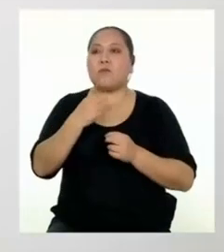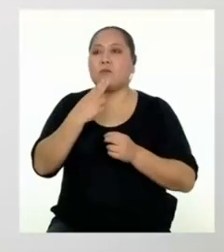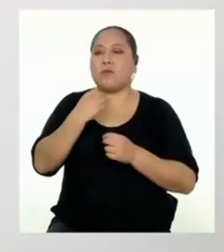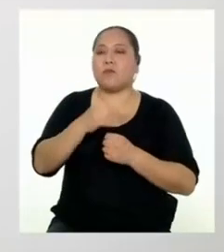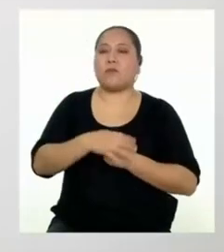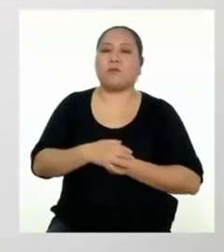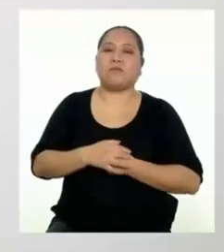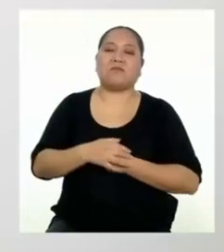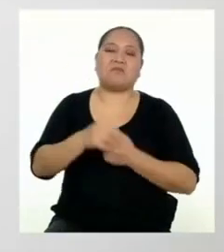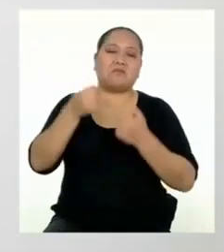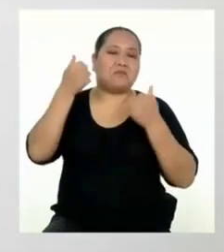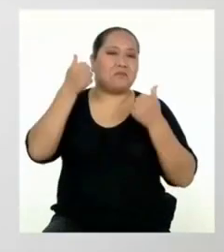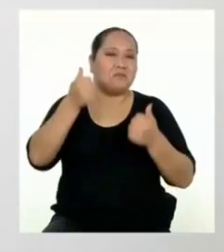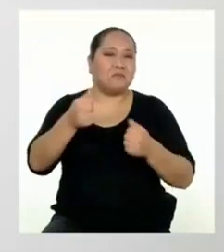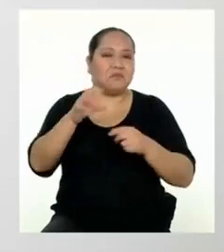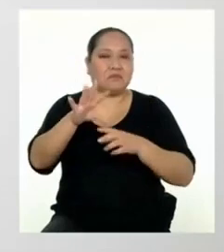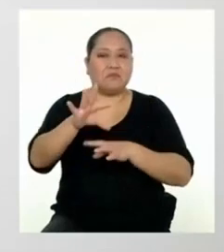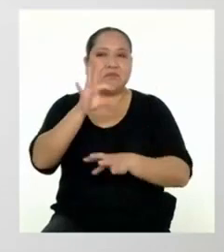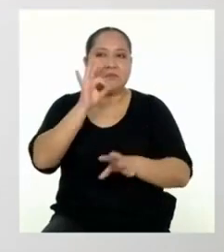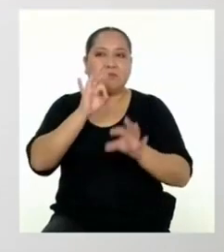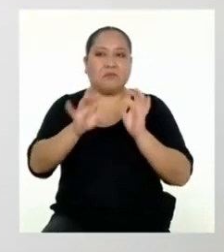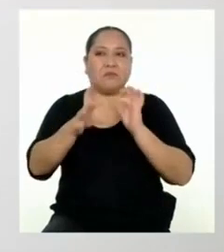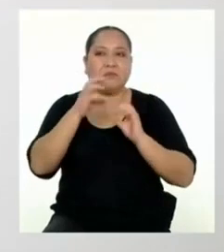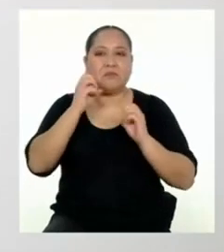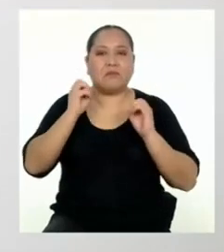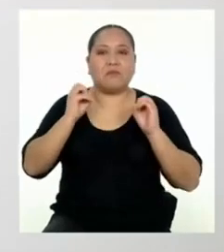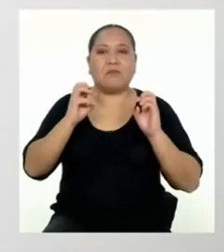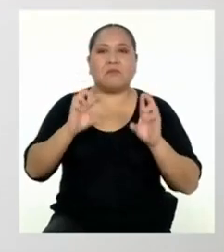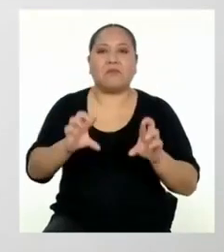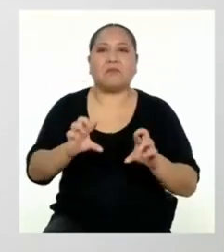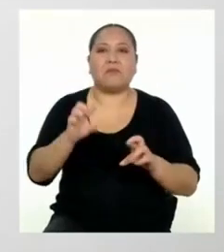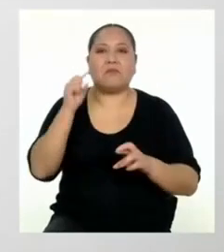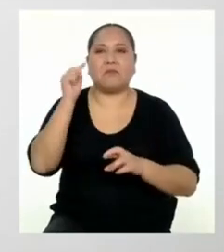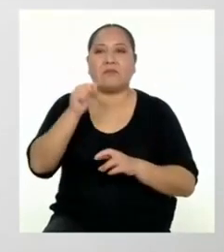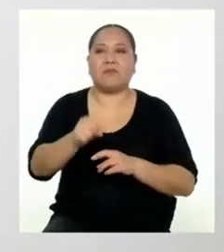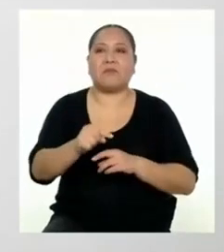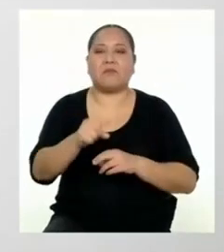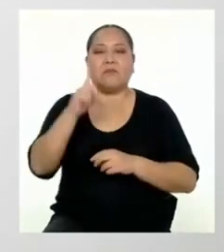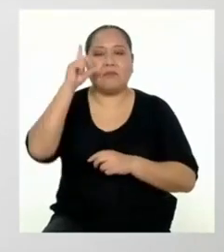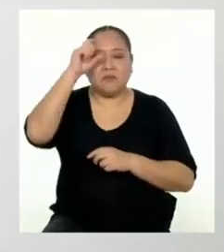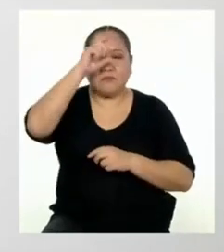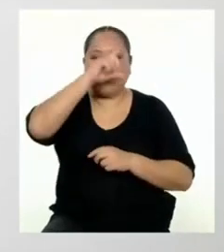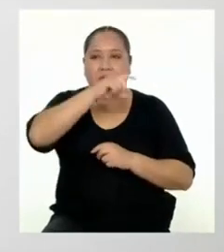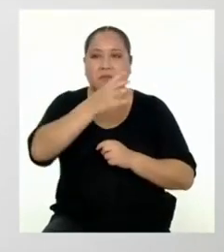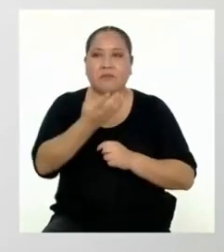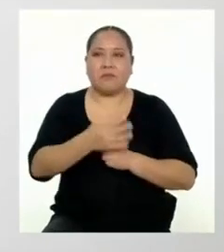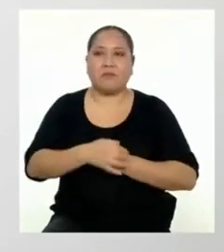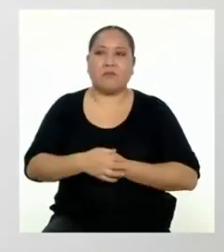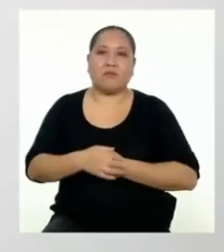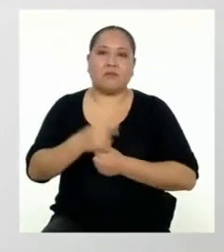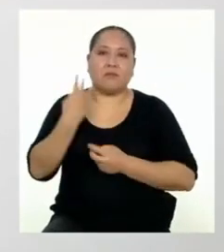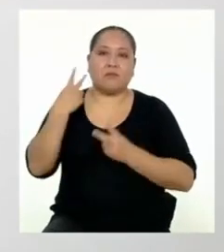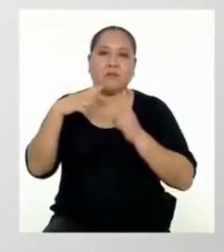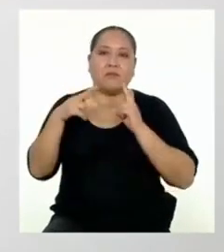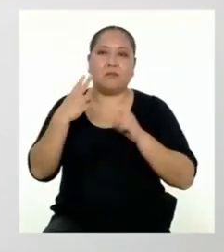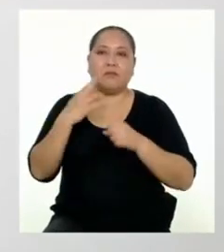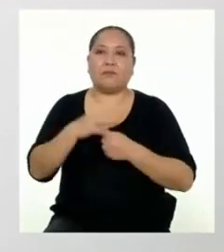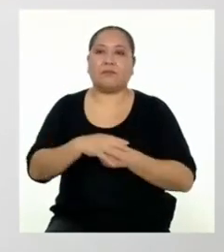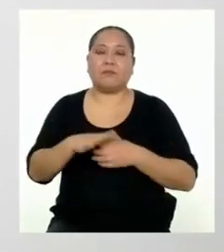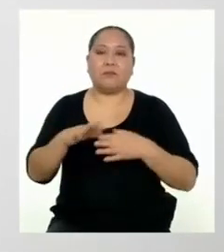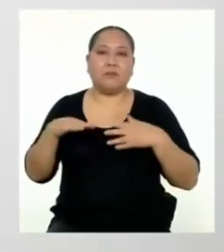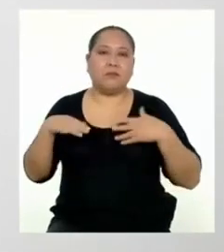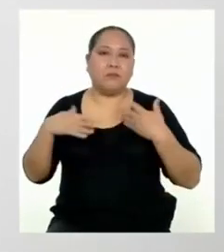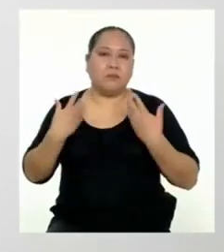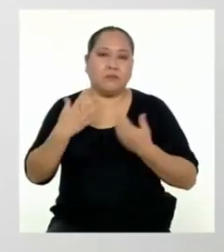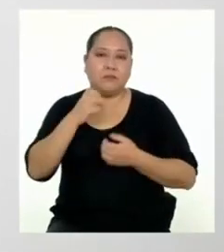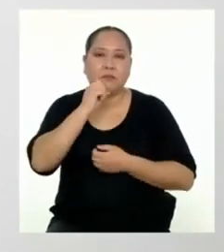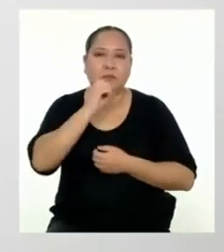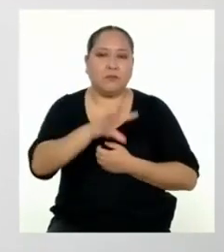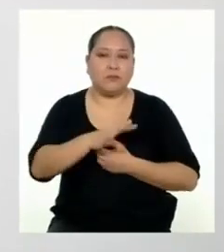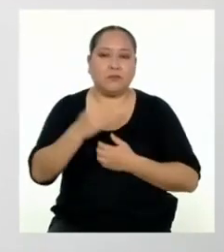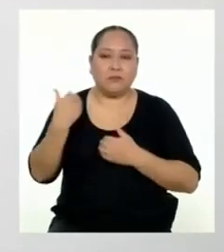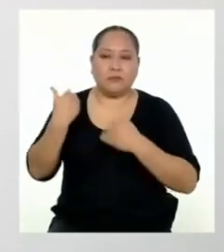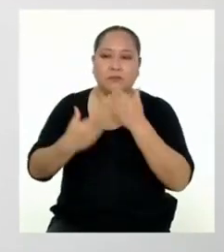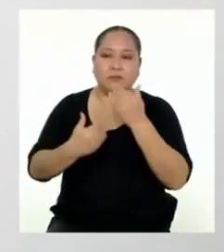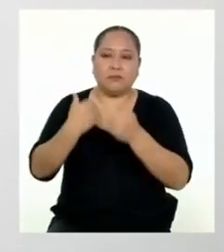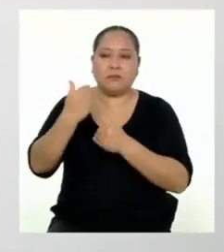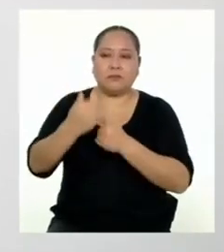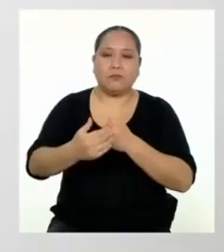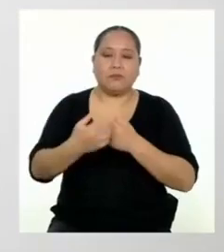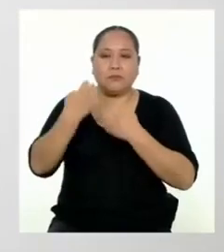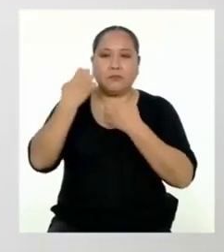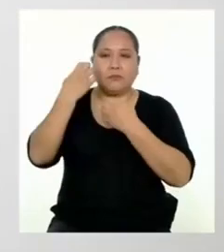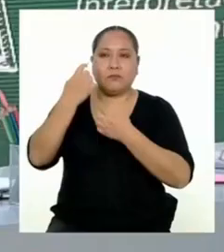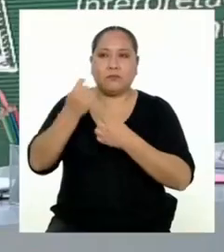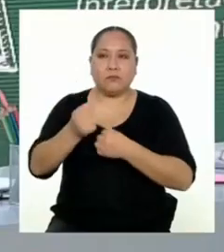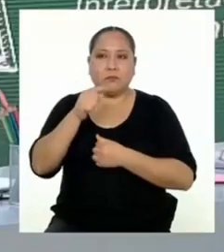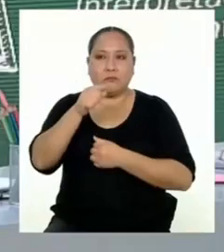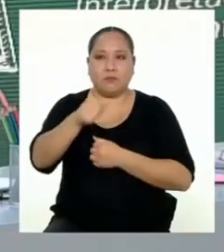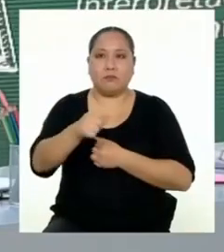postres. Qué bueno que hayan encontrado la oportunidad en medio de la dificultad. Veamos, ¿podrían señalar el proceso económico en